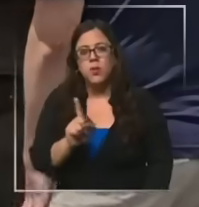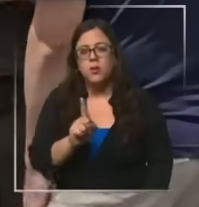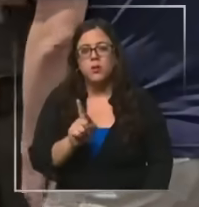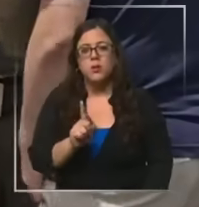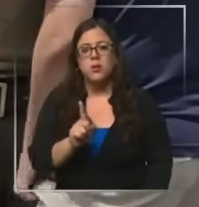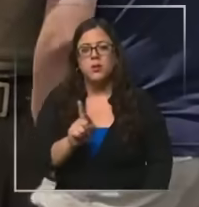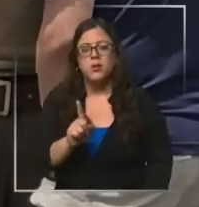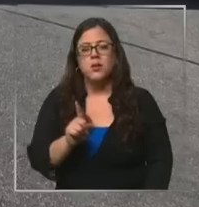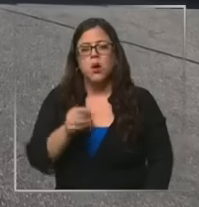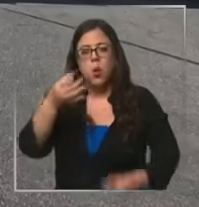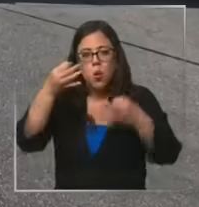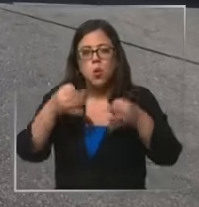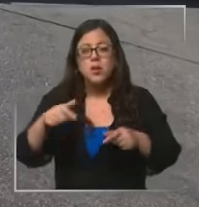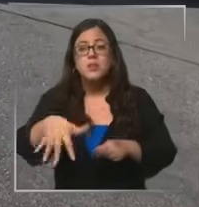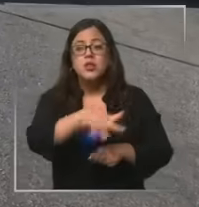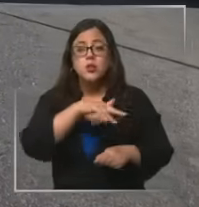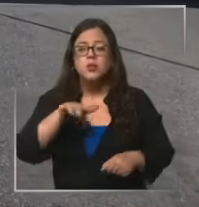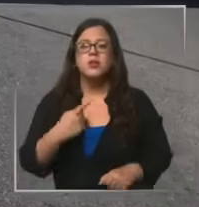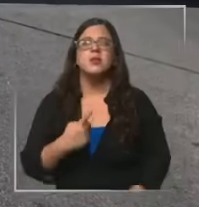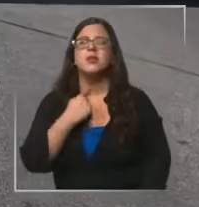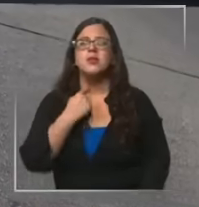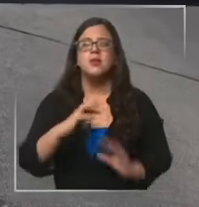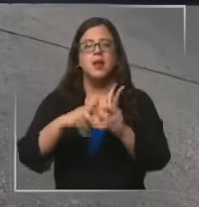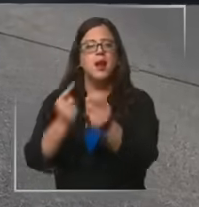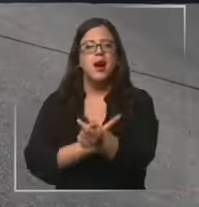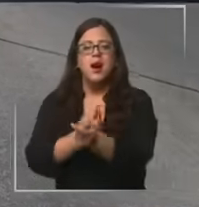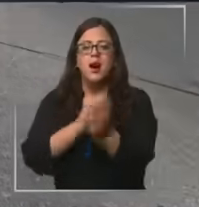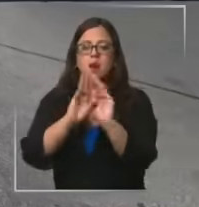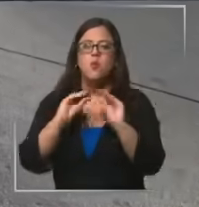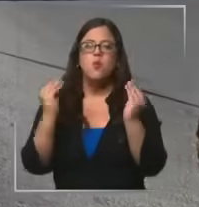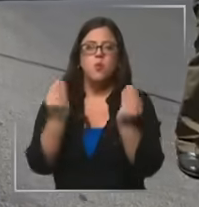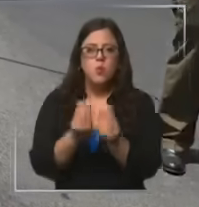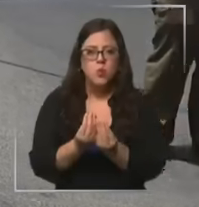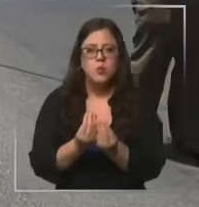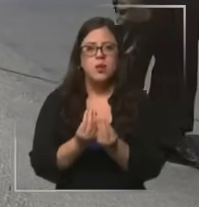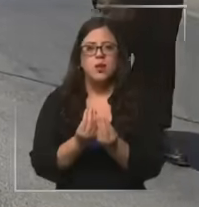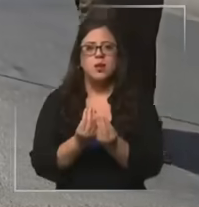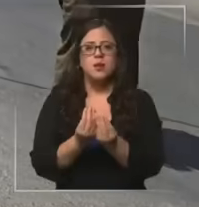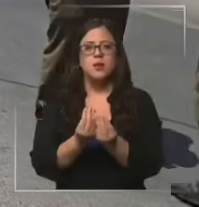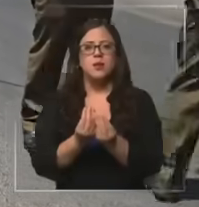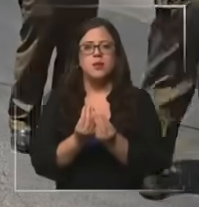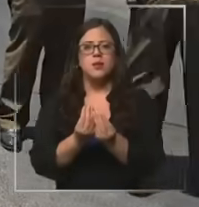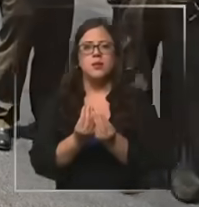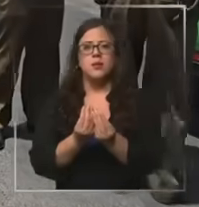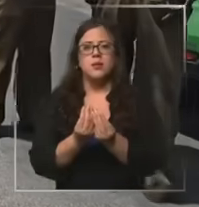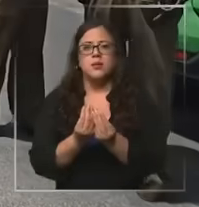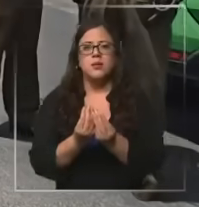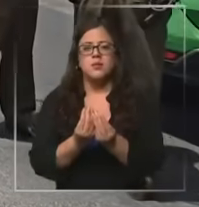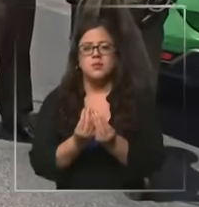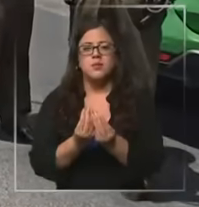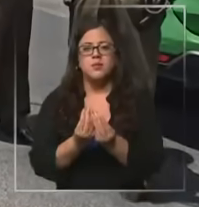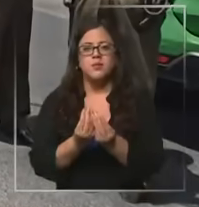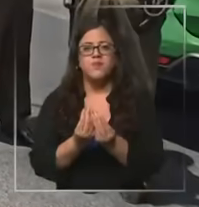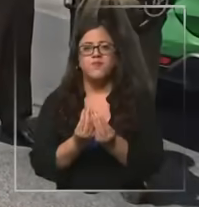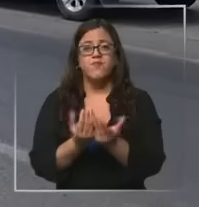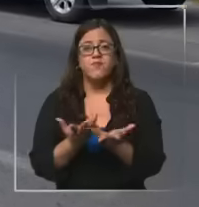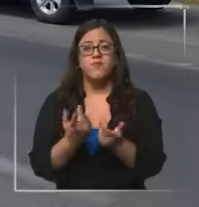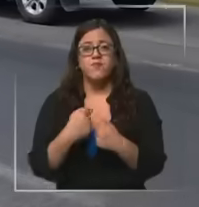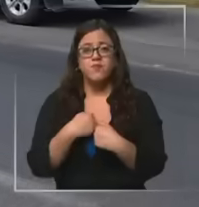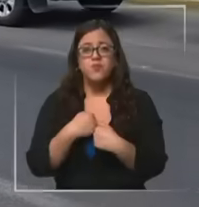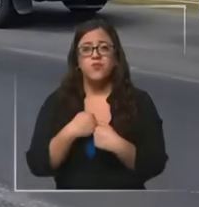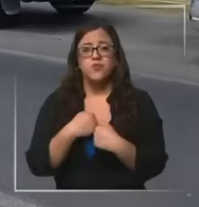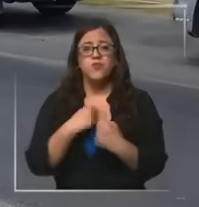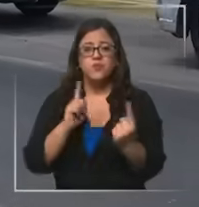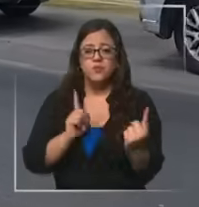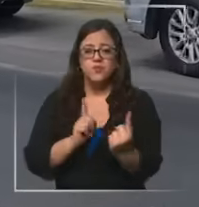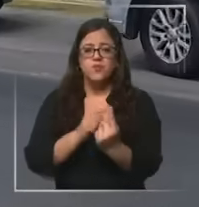lo sucedido lo afectó a toda la familia en general. Y bueno, yo fui siempre